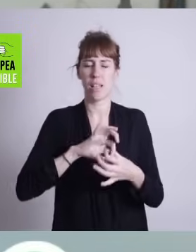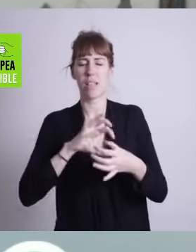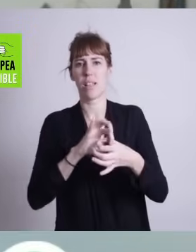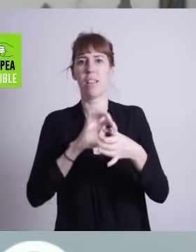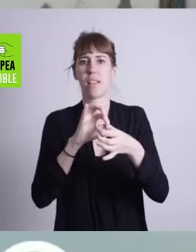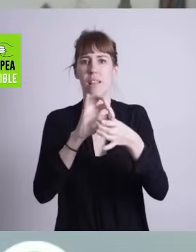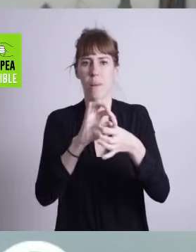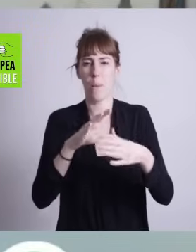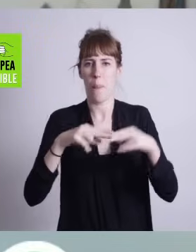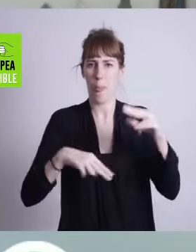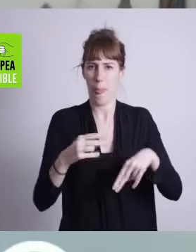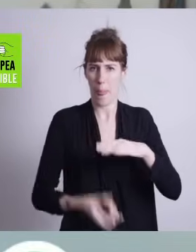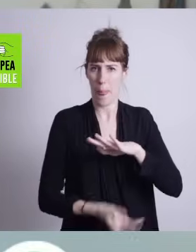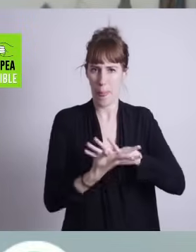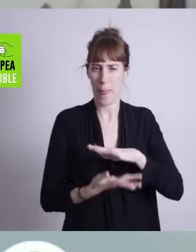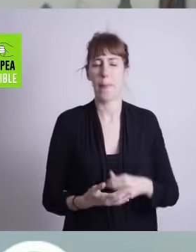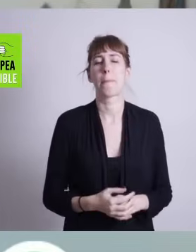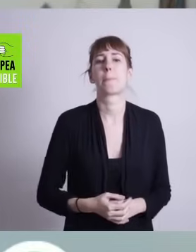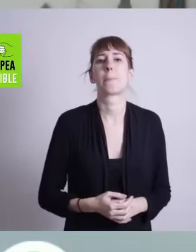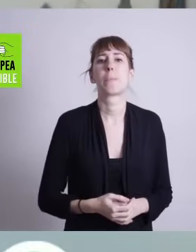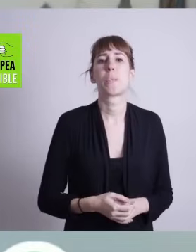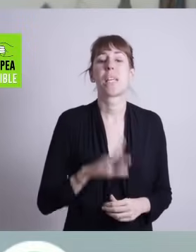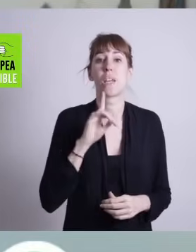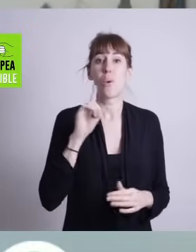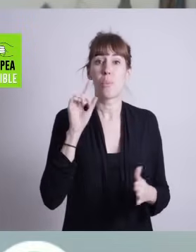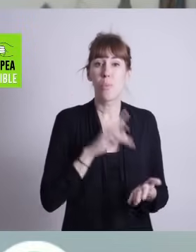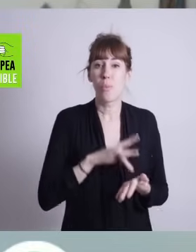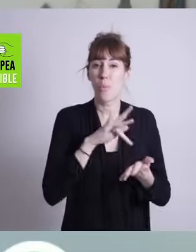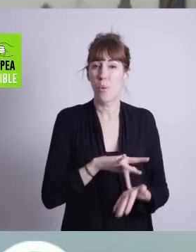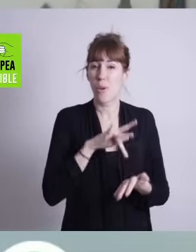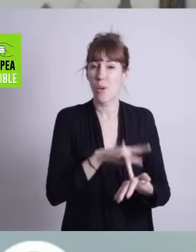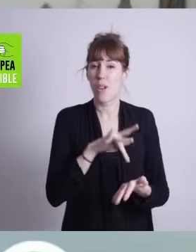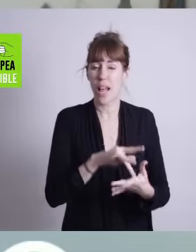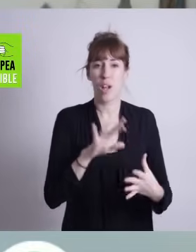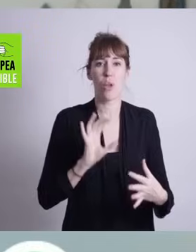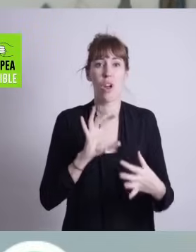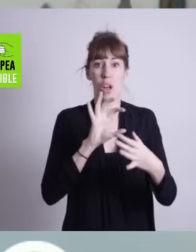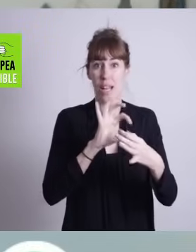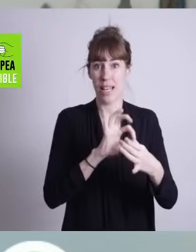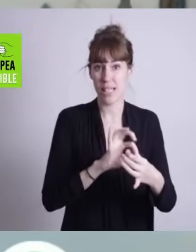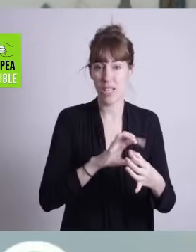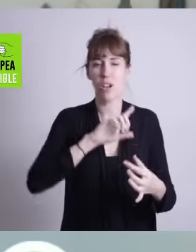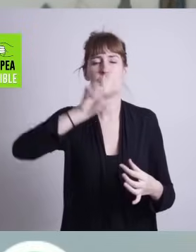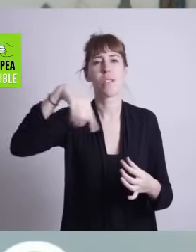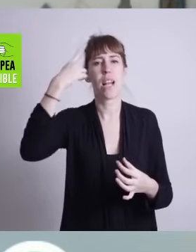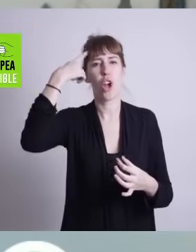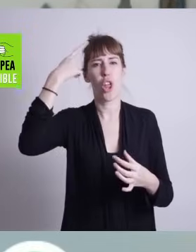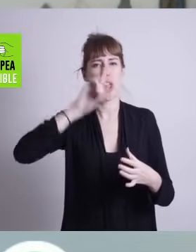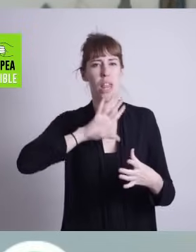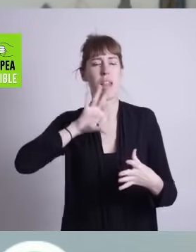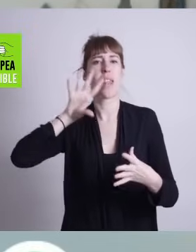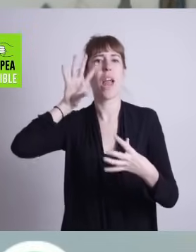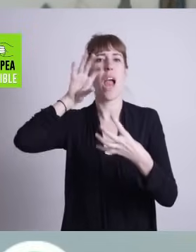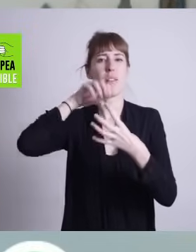Hay puntos de desconexión cuando venimos y que poco a poco tenemos que irlos integrando en nuestra conciencia para poder utilizarlos de una